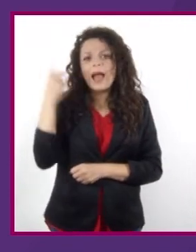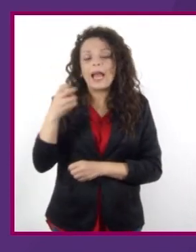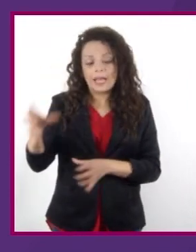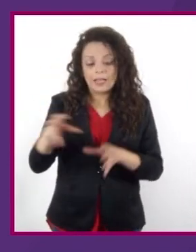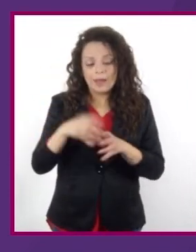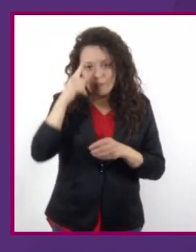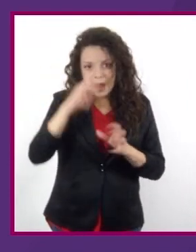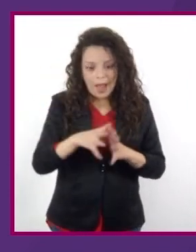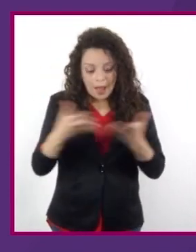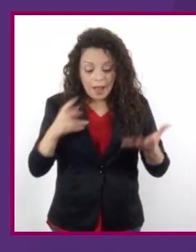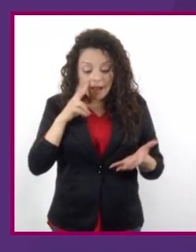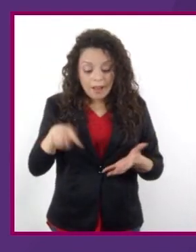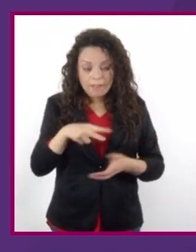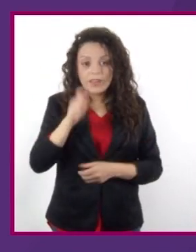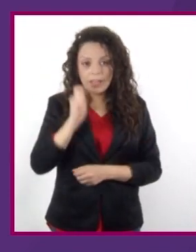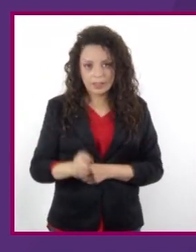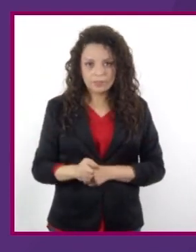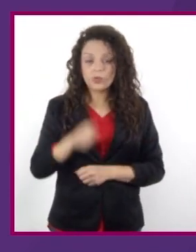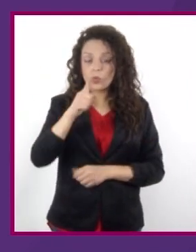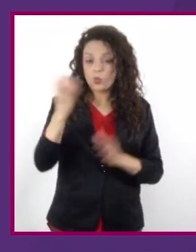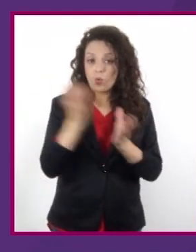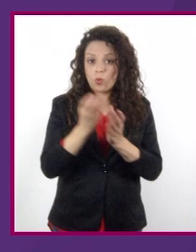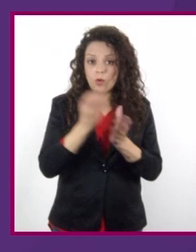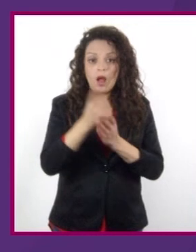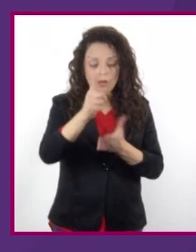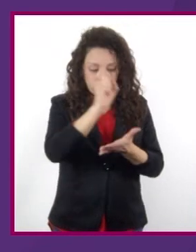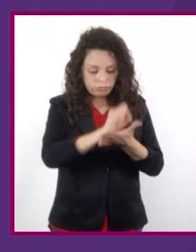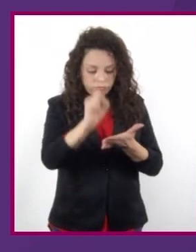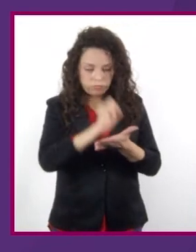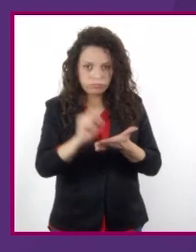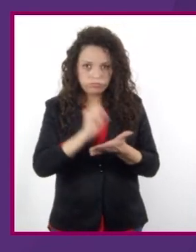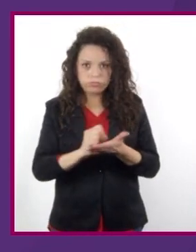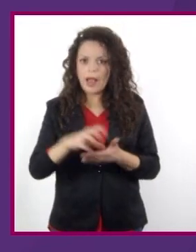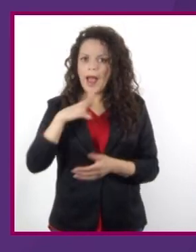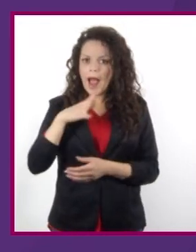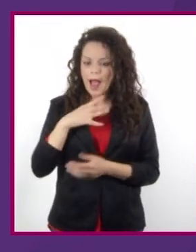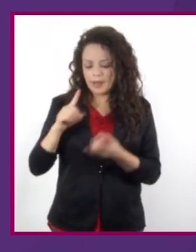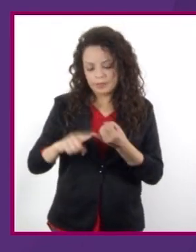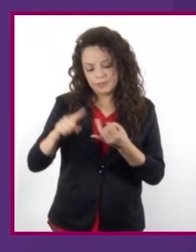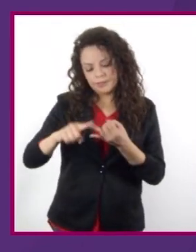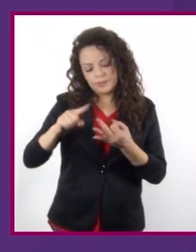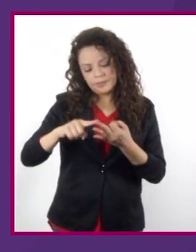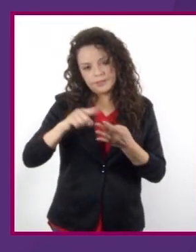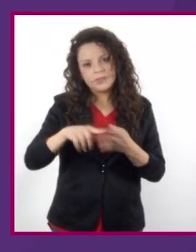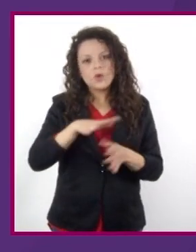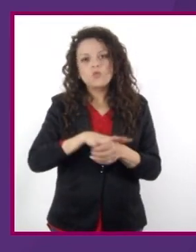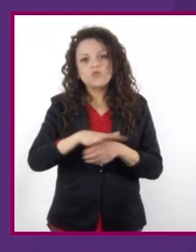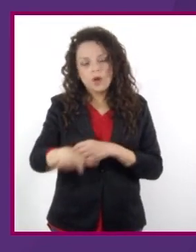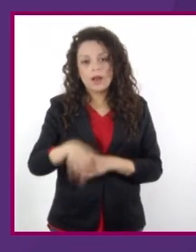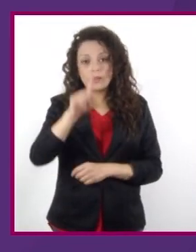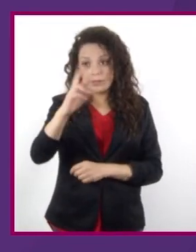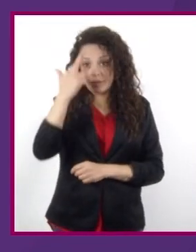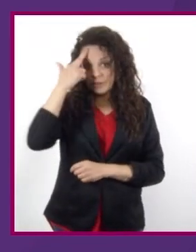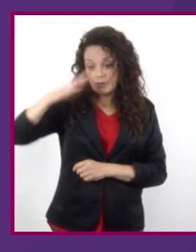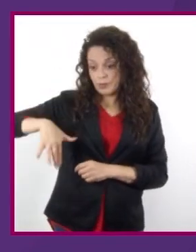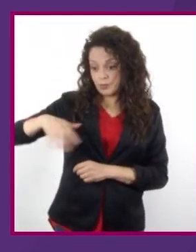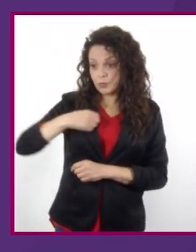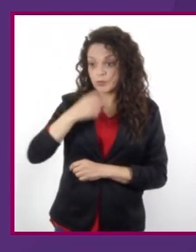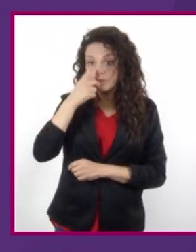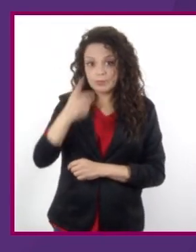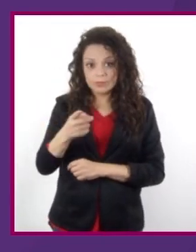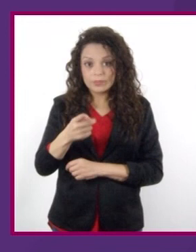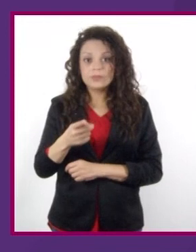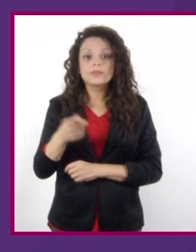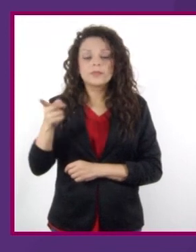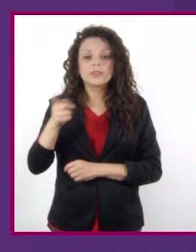Realicen en su cuaderno un análisis estructural del objeto que elijan. Recuerden los elementos mencionados cuando hicimos el análisis